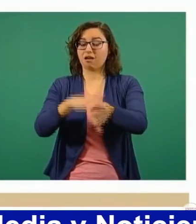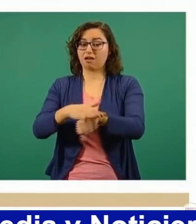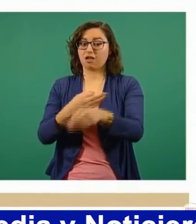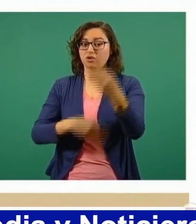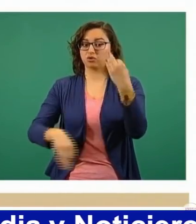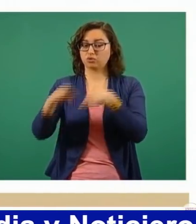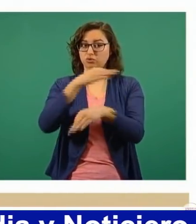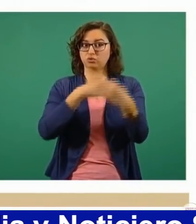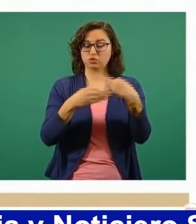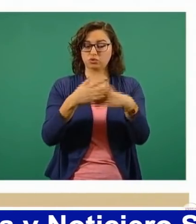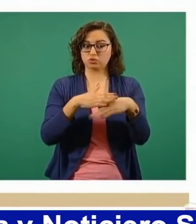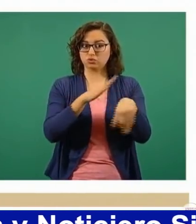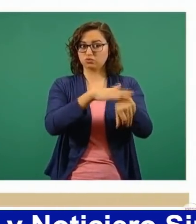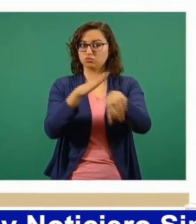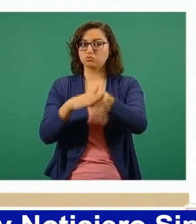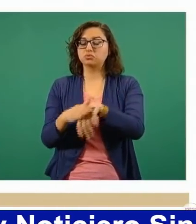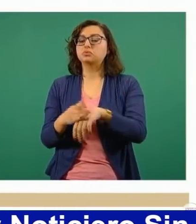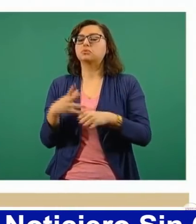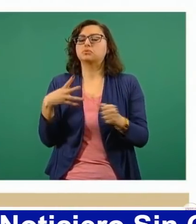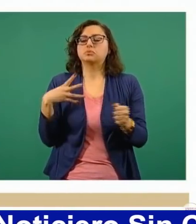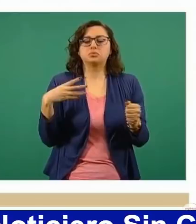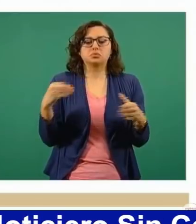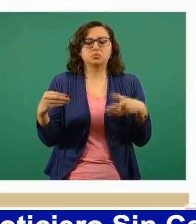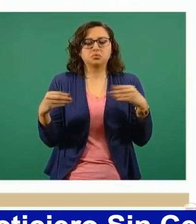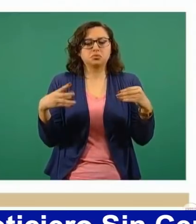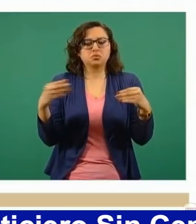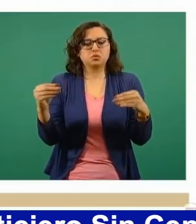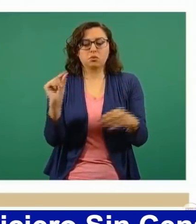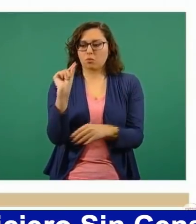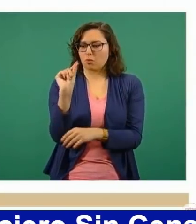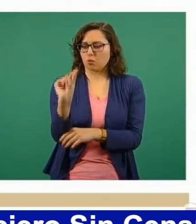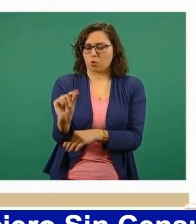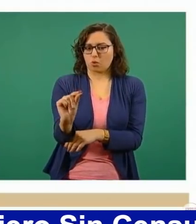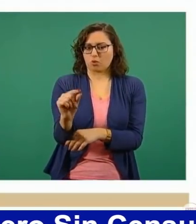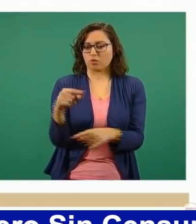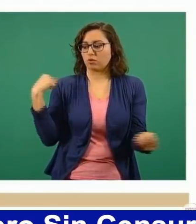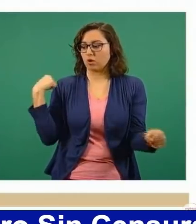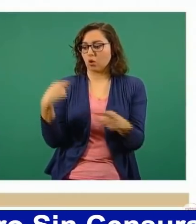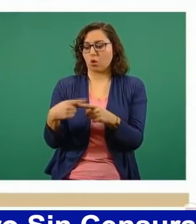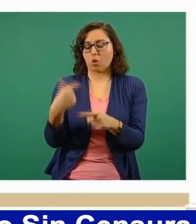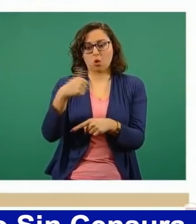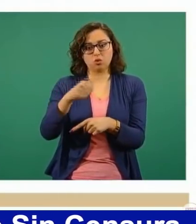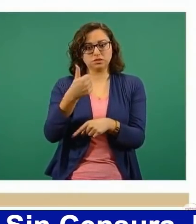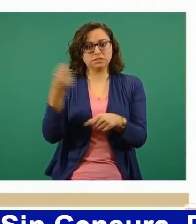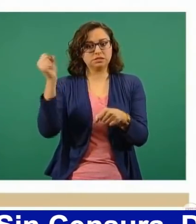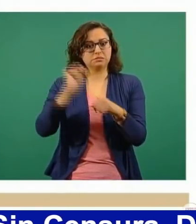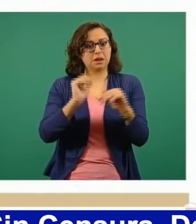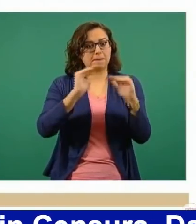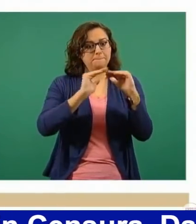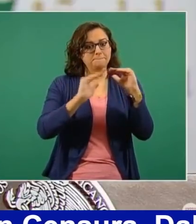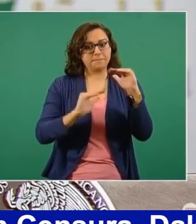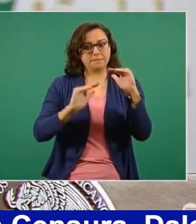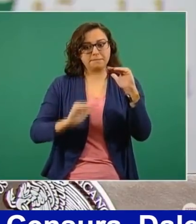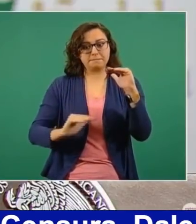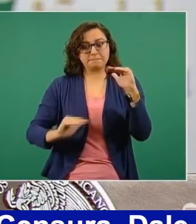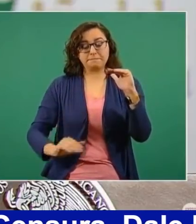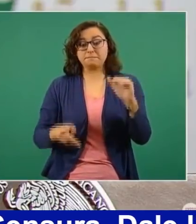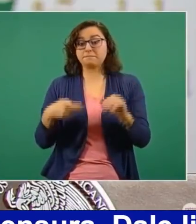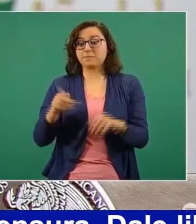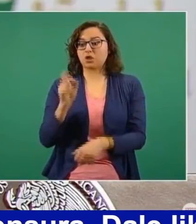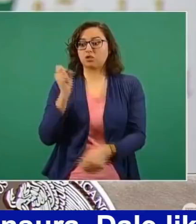se encuentra baja transmisión y en todos los casos llevábamos 11 semanas de reducción. Pero con tan solo una